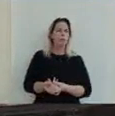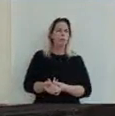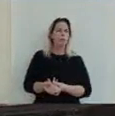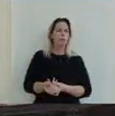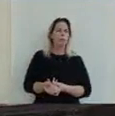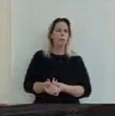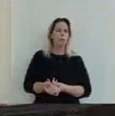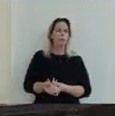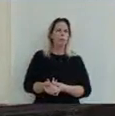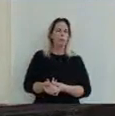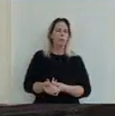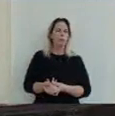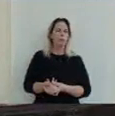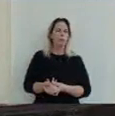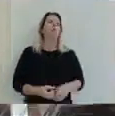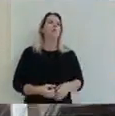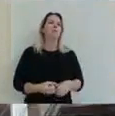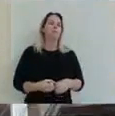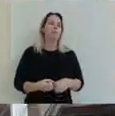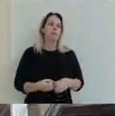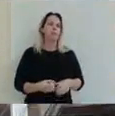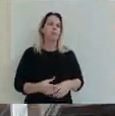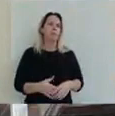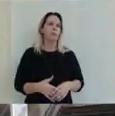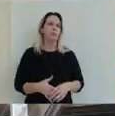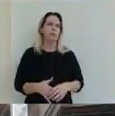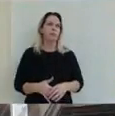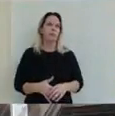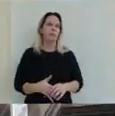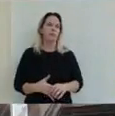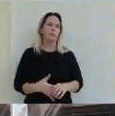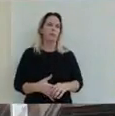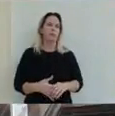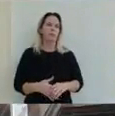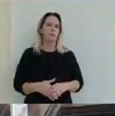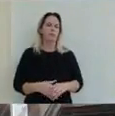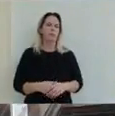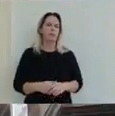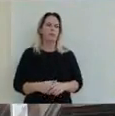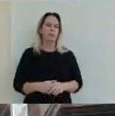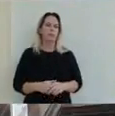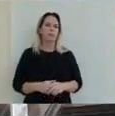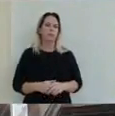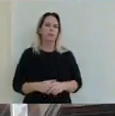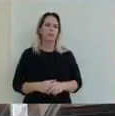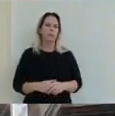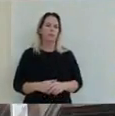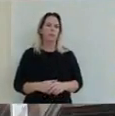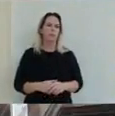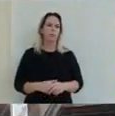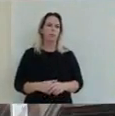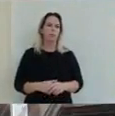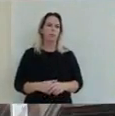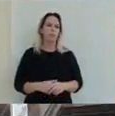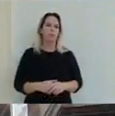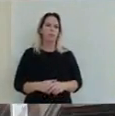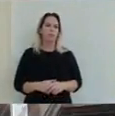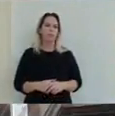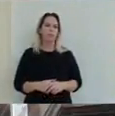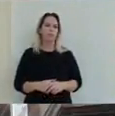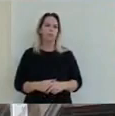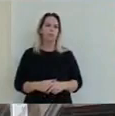Y por otro lado, el es quien nos lleva adelante porque es su competencia. No, nada más, señora Presidenta, muchas